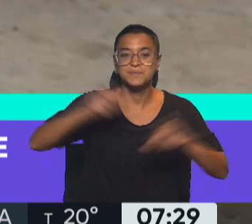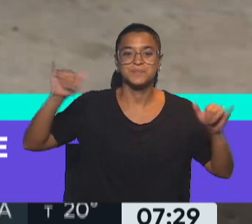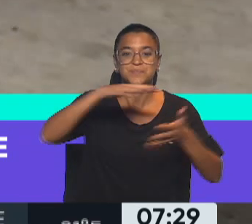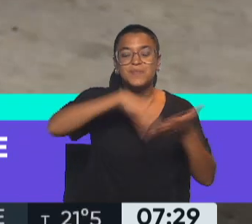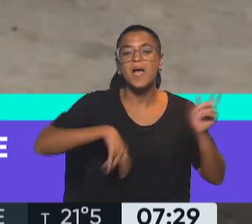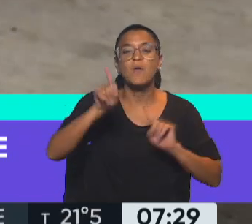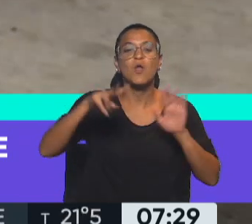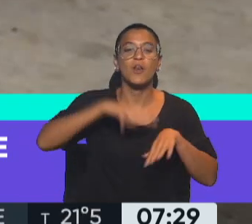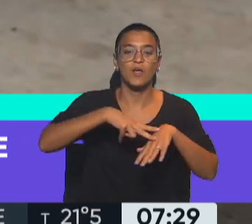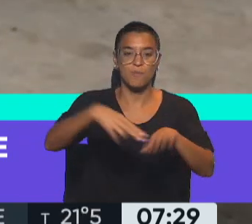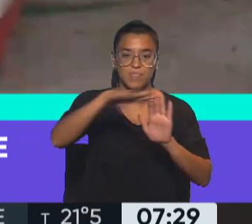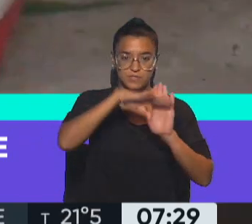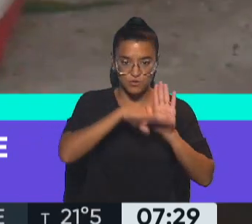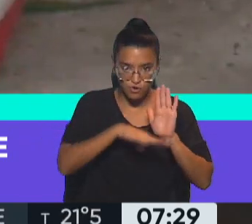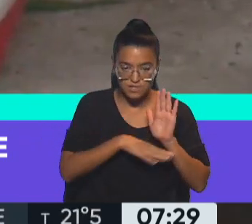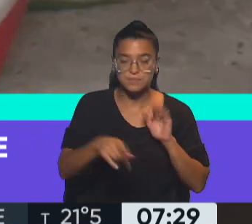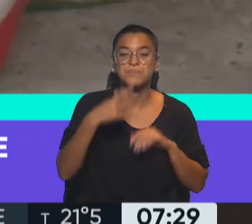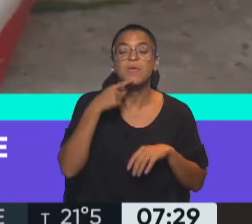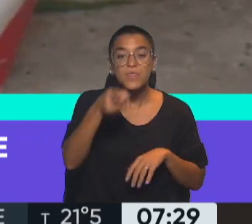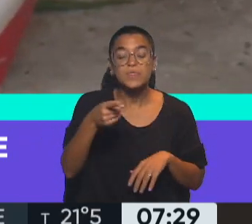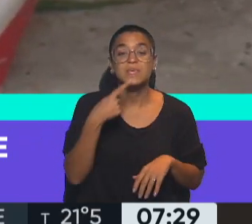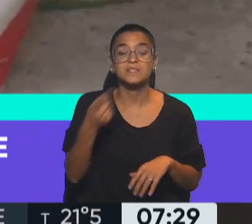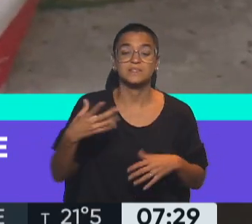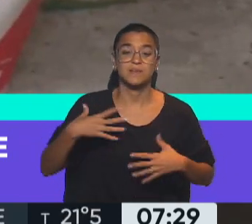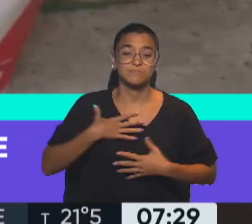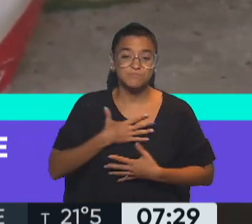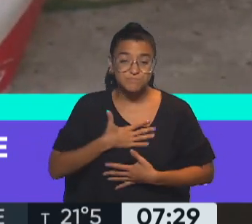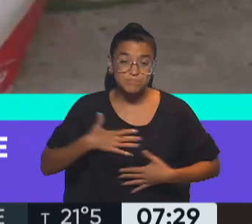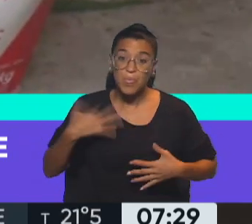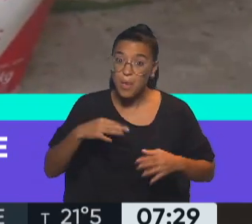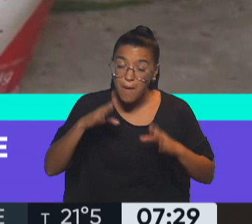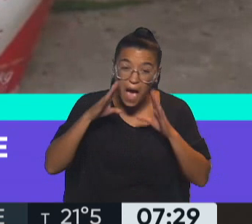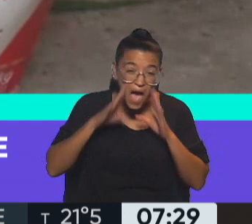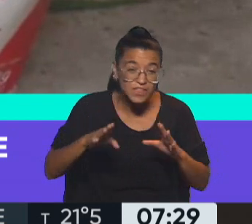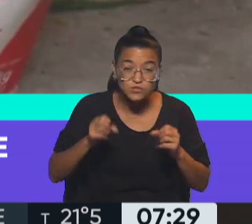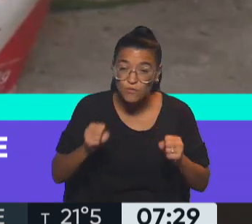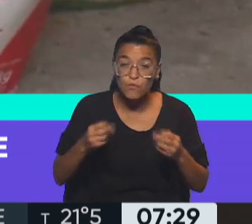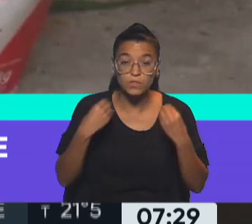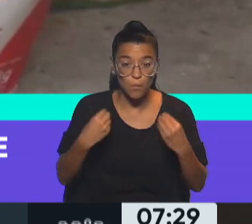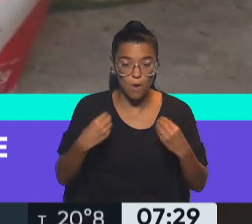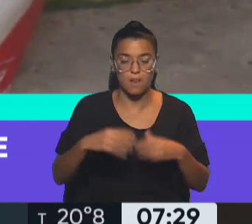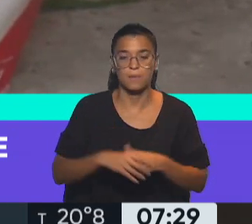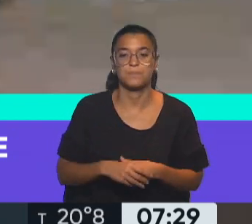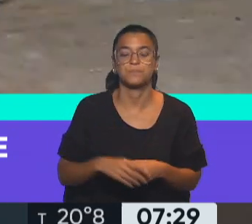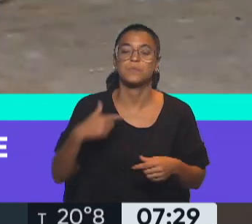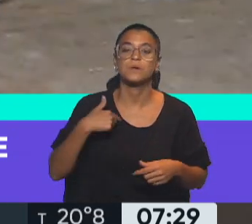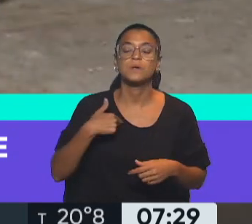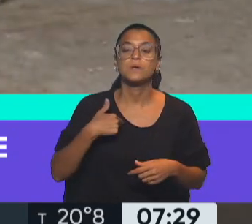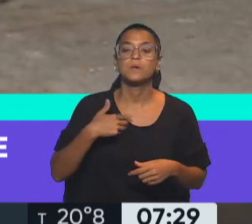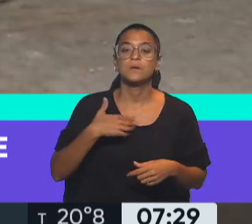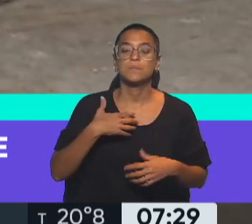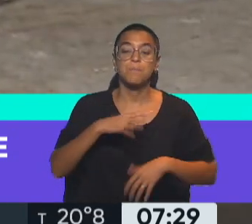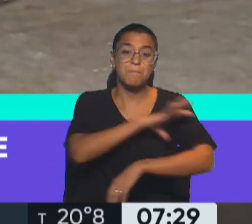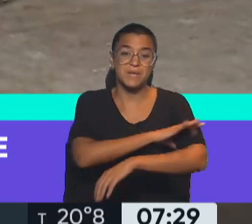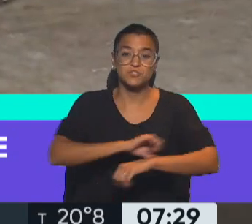con algunas recomendaciones. Indicaron que los signos a los que debe prestarse atención son shock, depresión